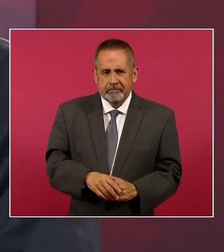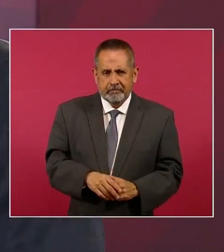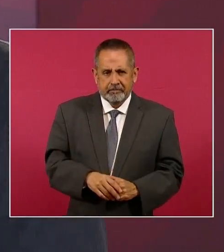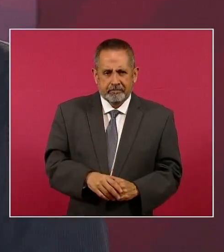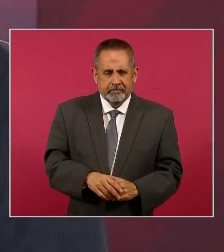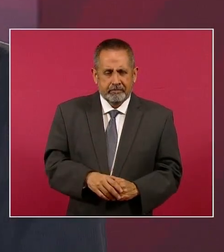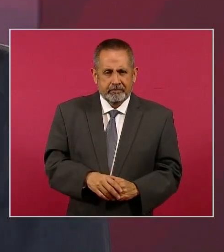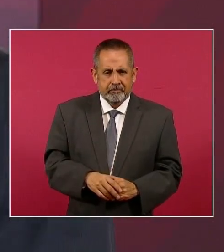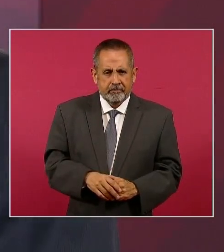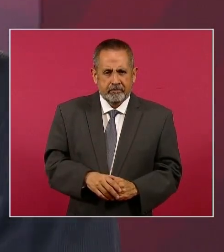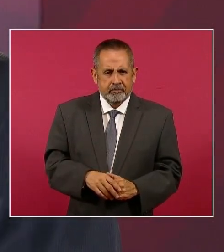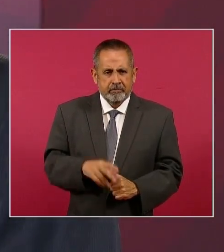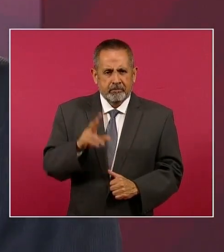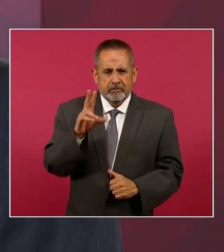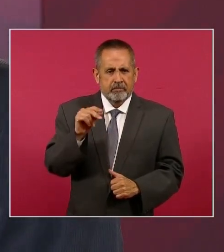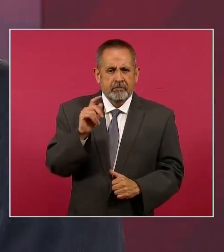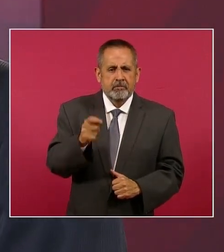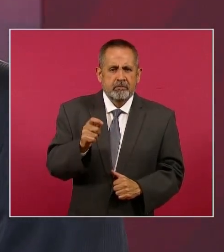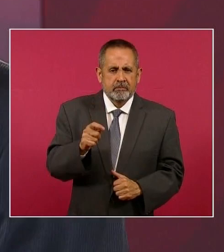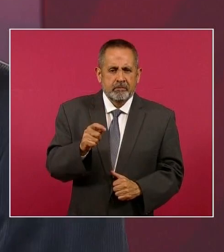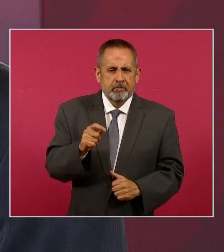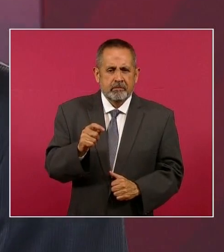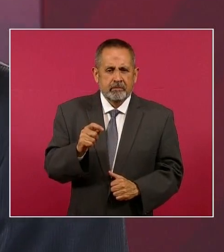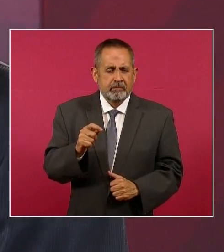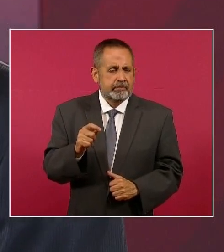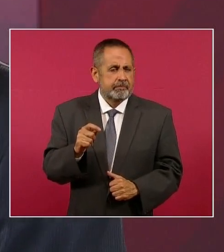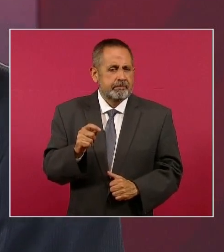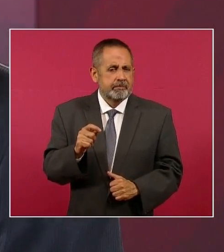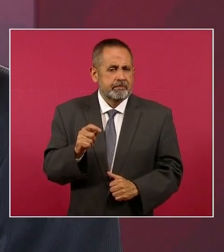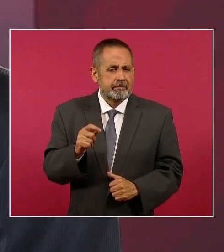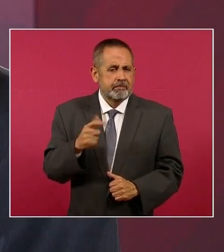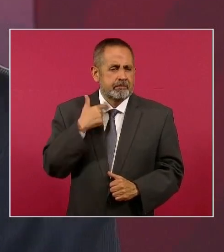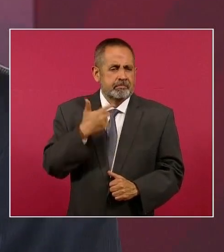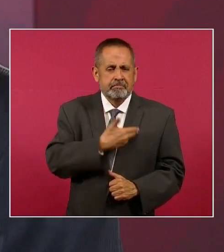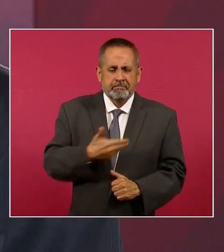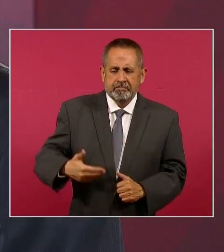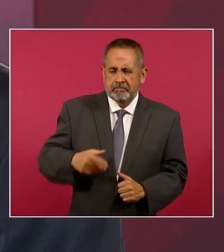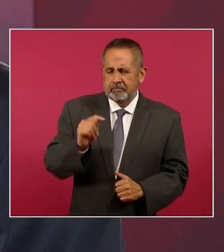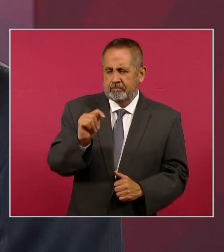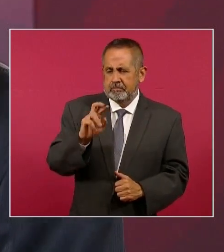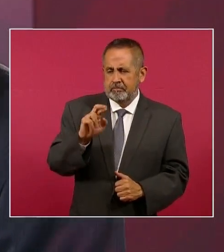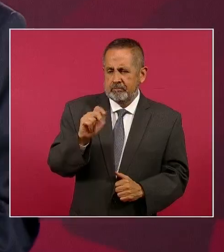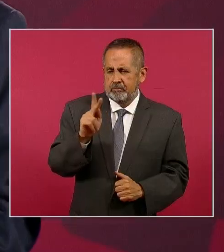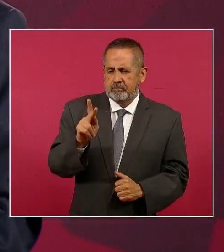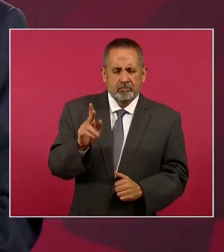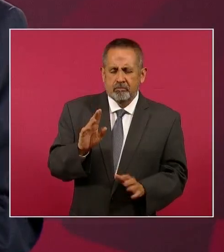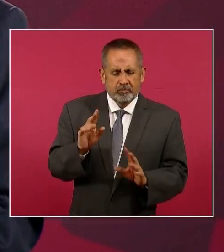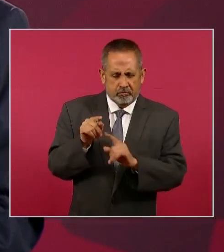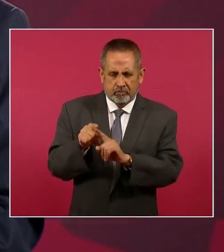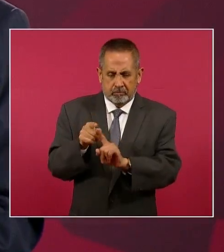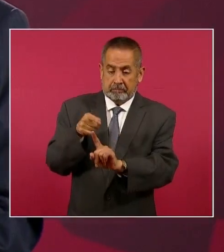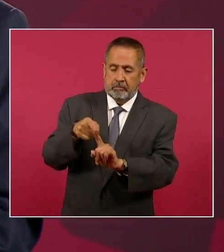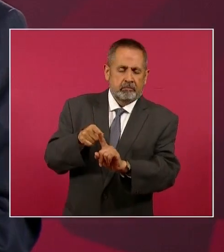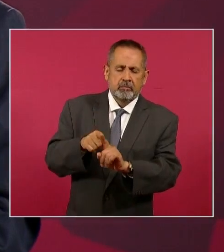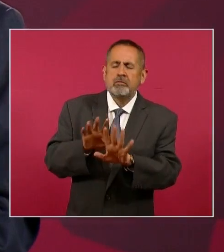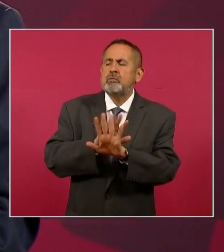no, no es porque se trate del presidente Trump, no, cualquiera.